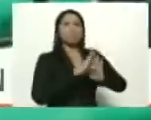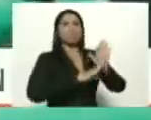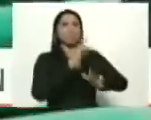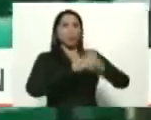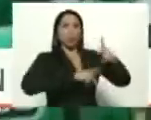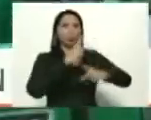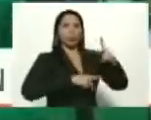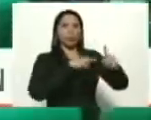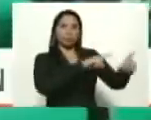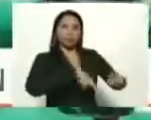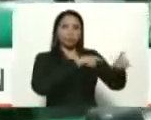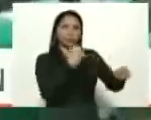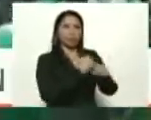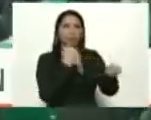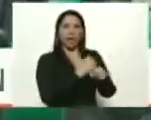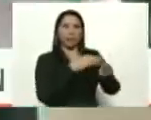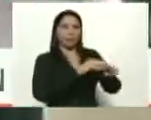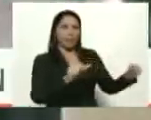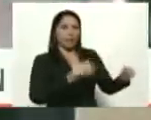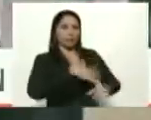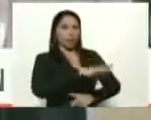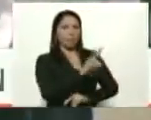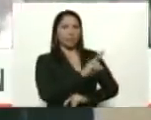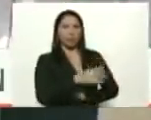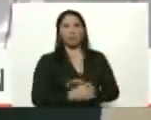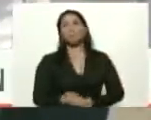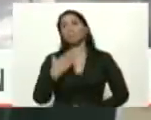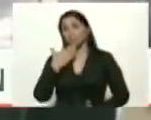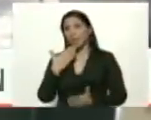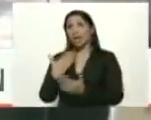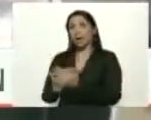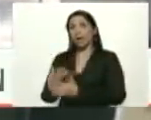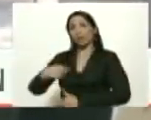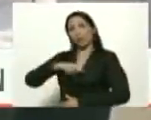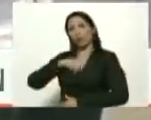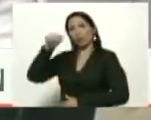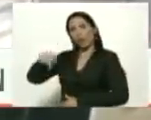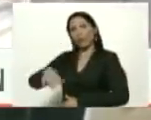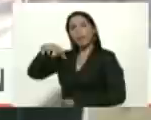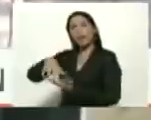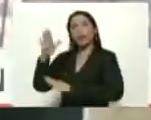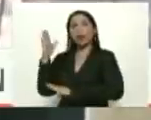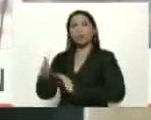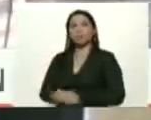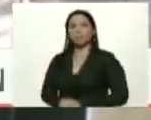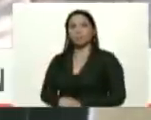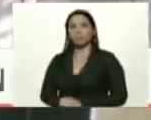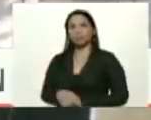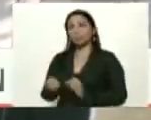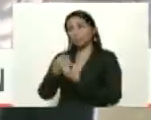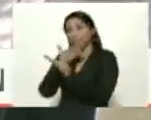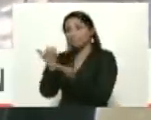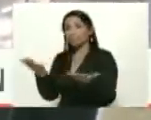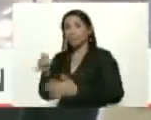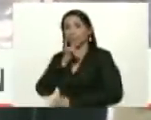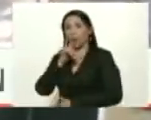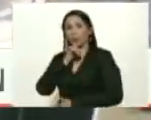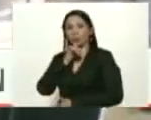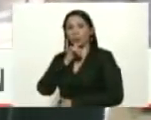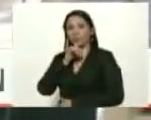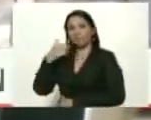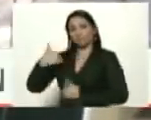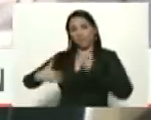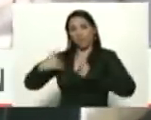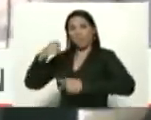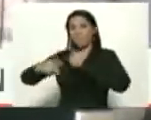labrar la tierra en todo el territorio nacional. Gracias, Rubén. Aquí estamos desde el estado Lara. Con estas buenas noticias, en este